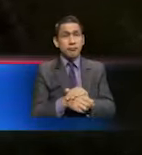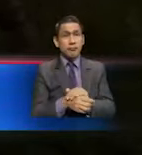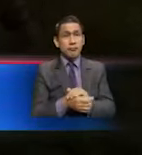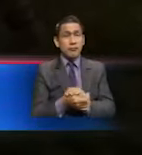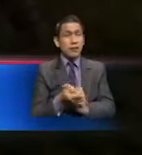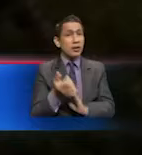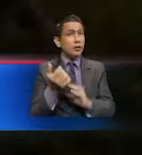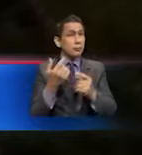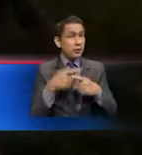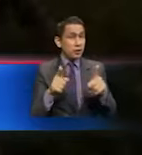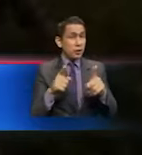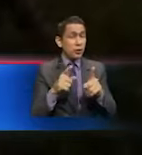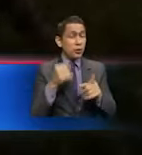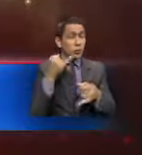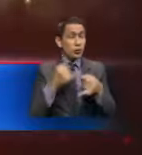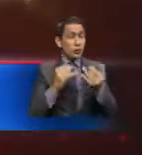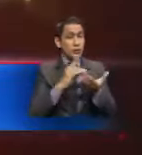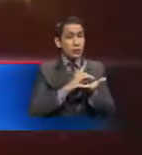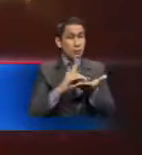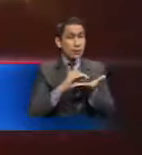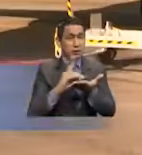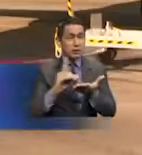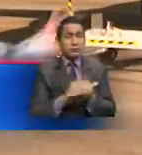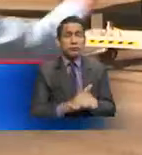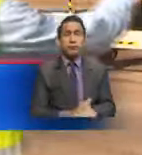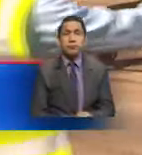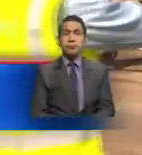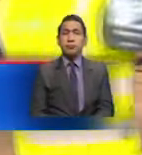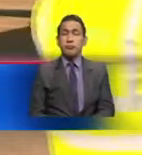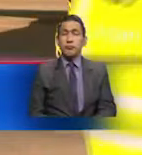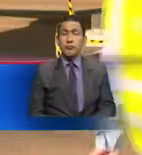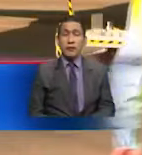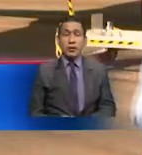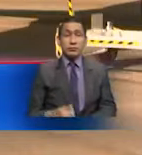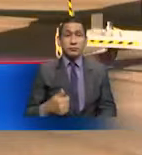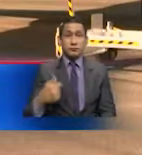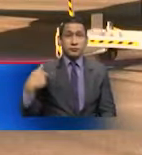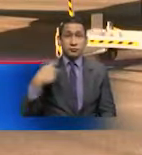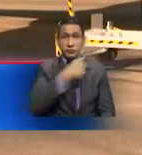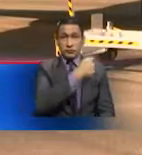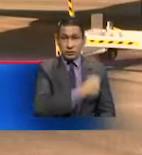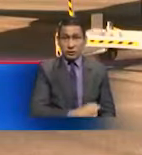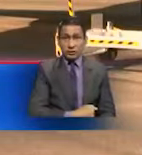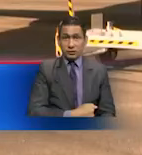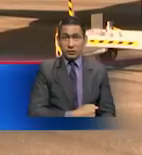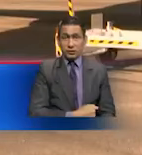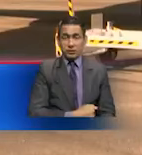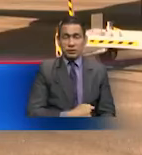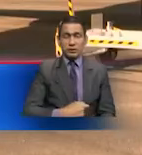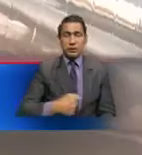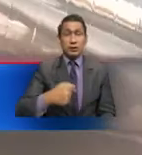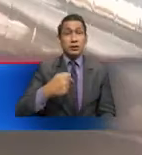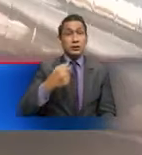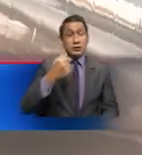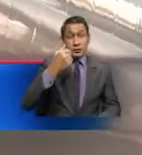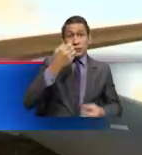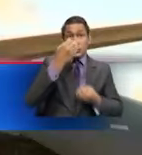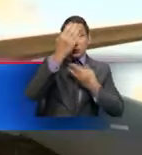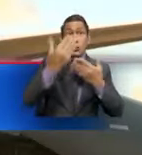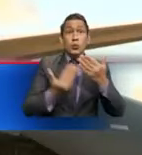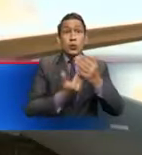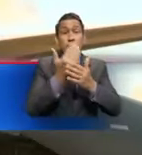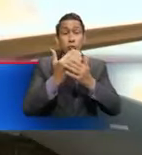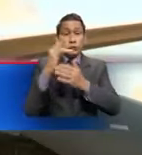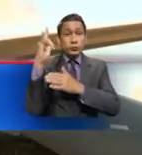ofensiva durante las últimas semanas. China presentó este martes en Singapur su primer avión de pasajeros de